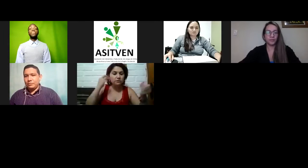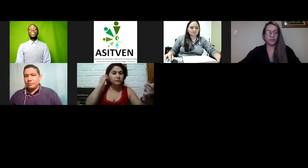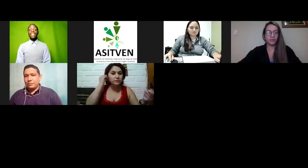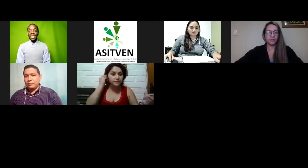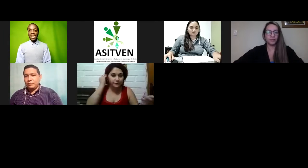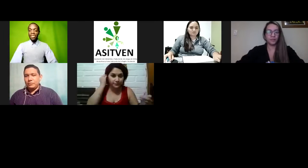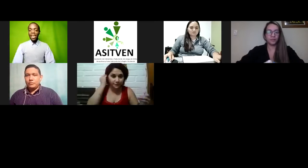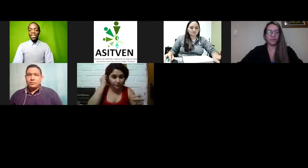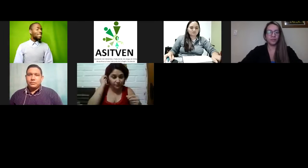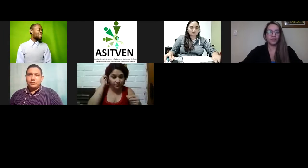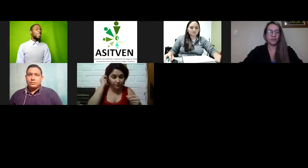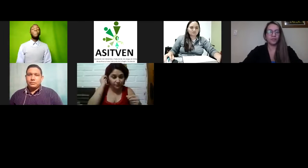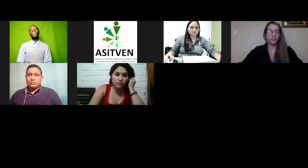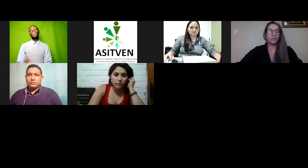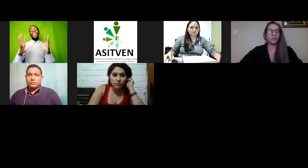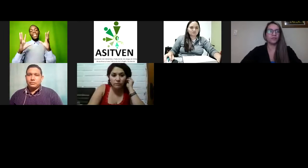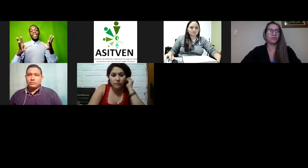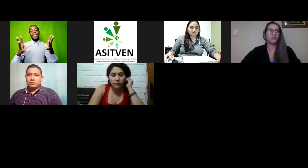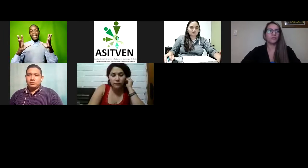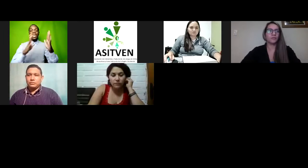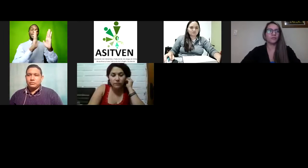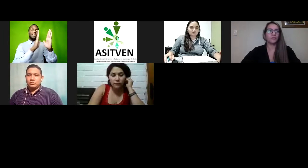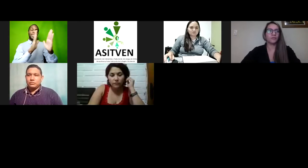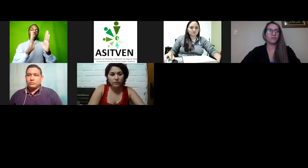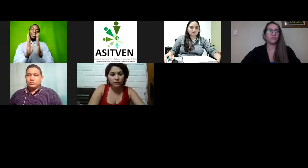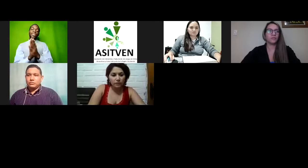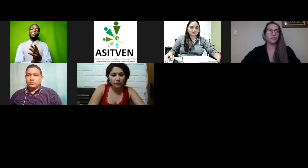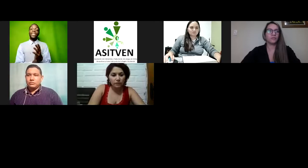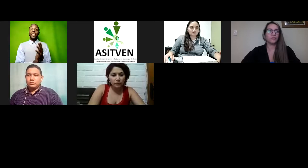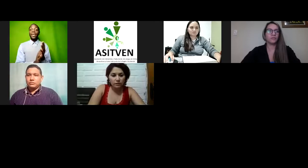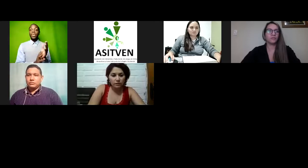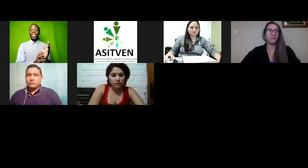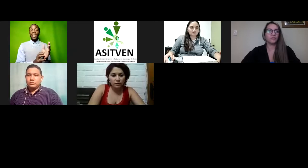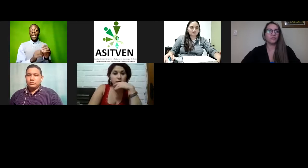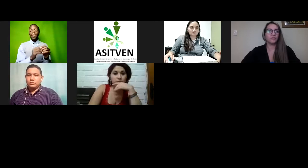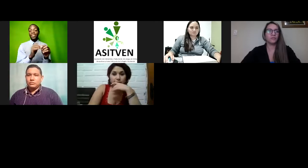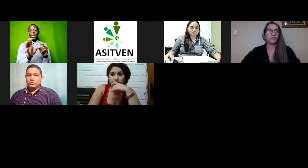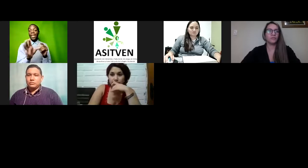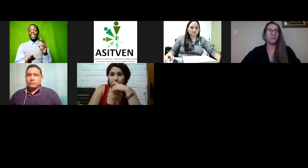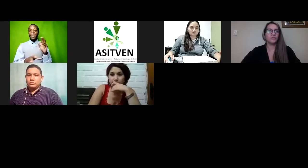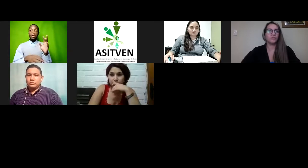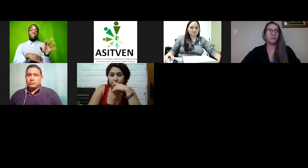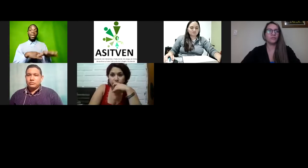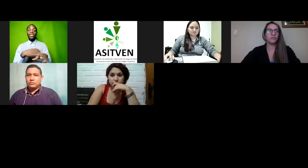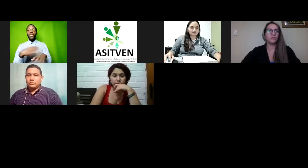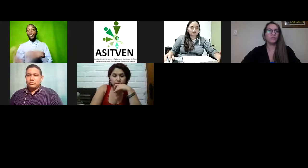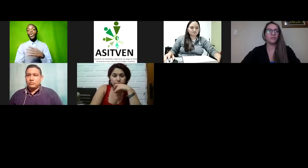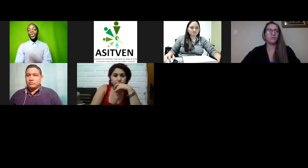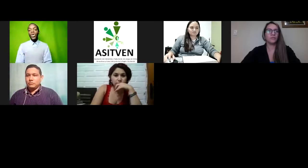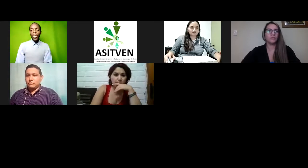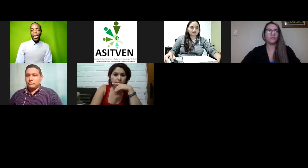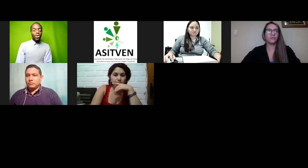no normicida, que debería ser el término, y es que usted tiene que aprender las letras